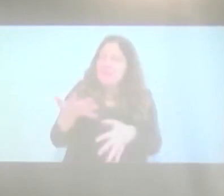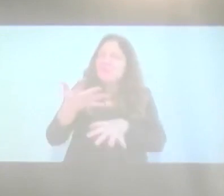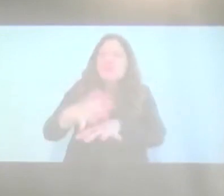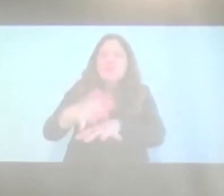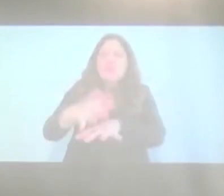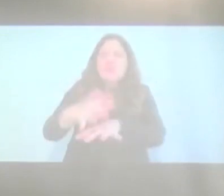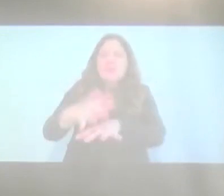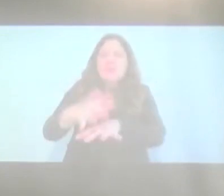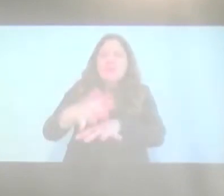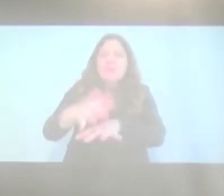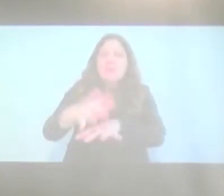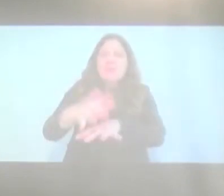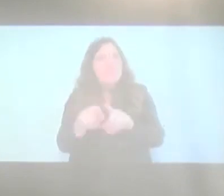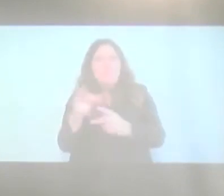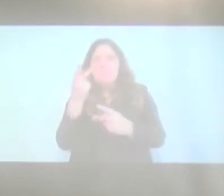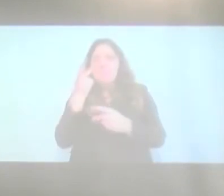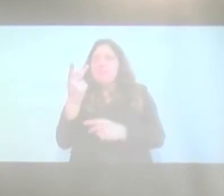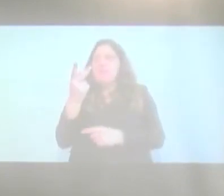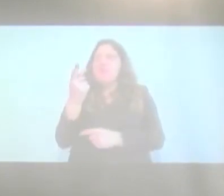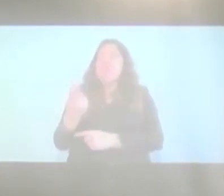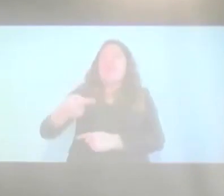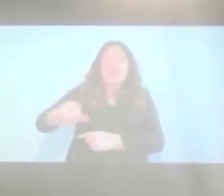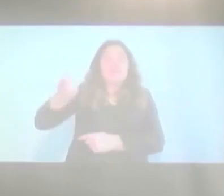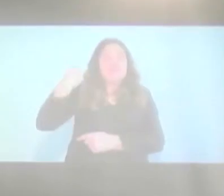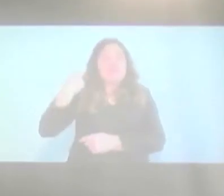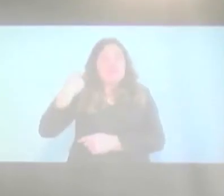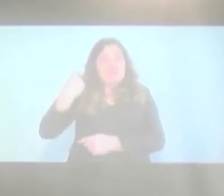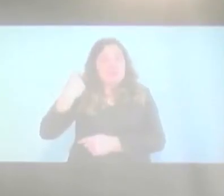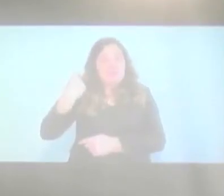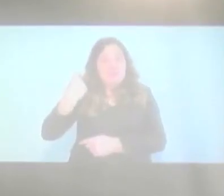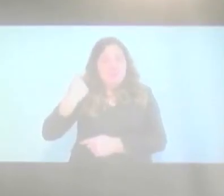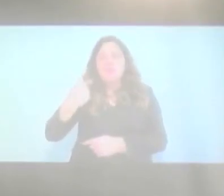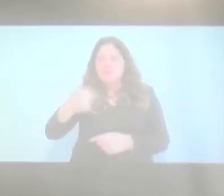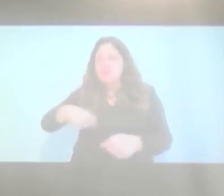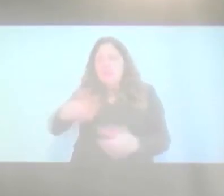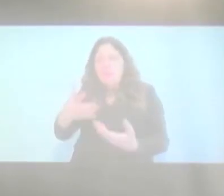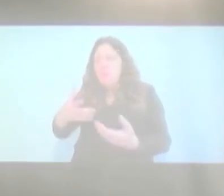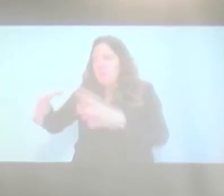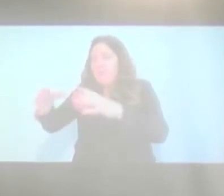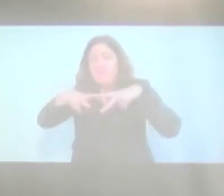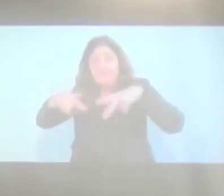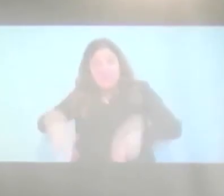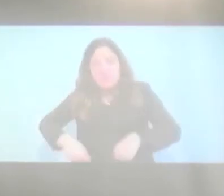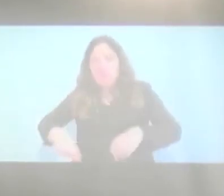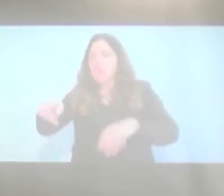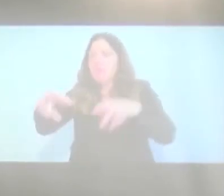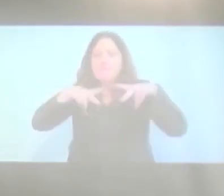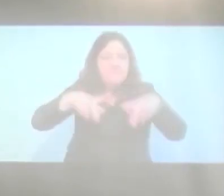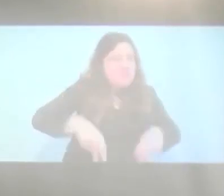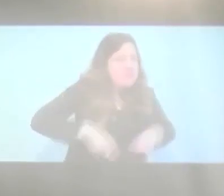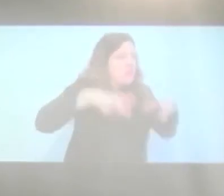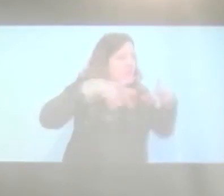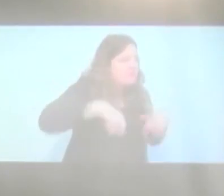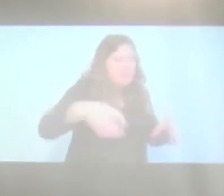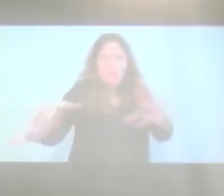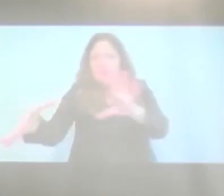lo que vimos en la mesa de ayer, también cómo la institucionalidad de los ministerios, no solo el Ministerio de Salud, sino que de todos los ministerios en general,